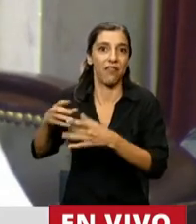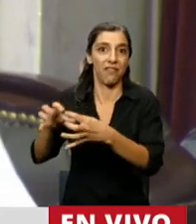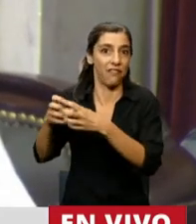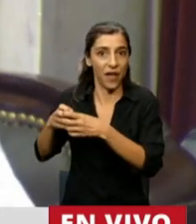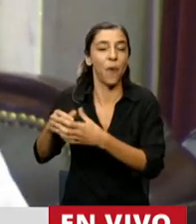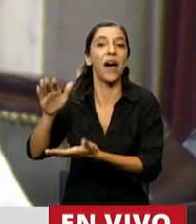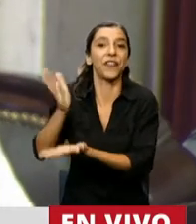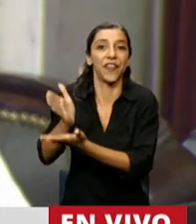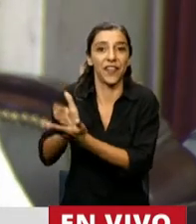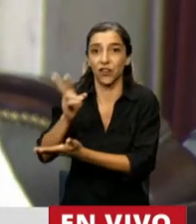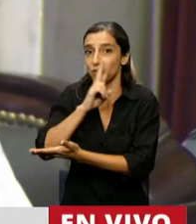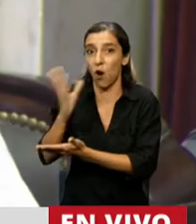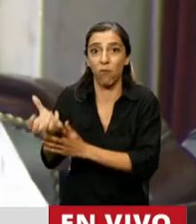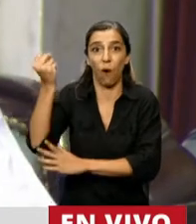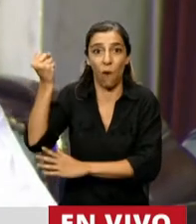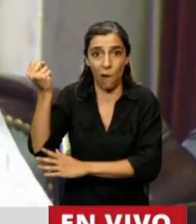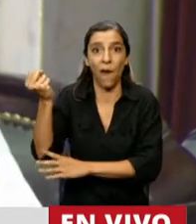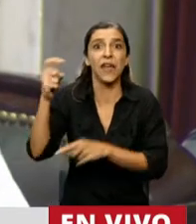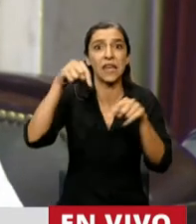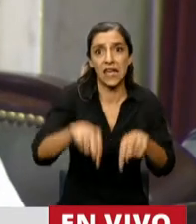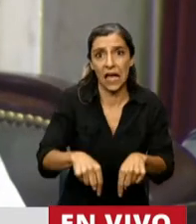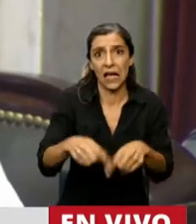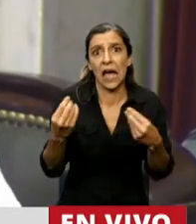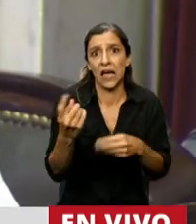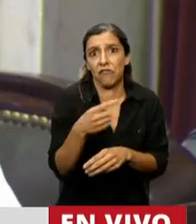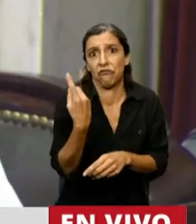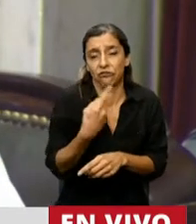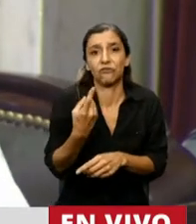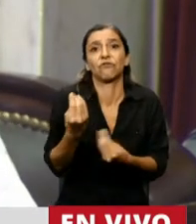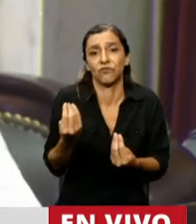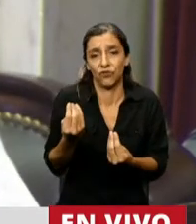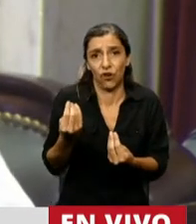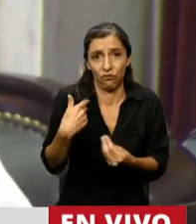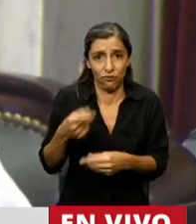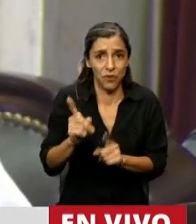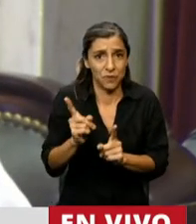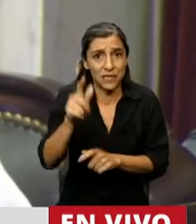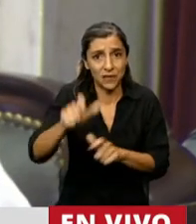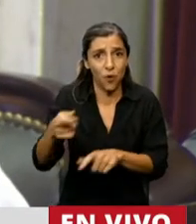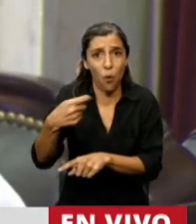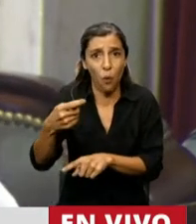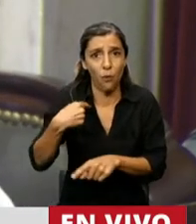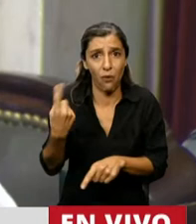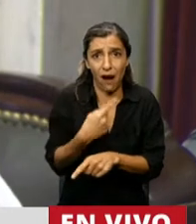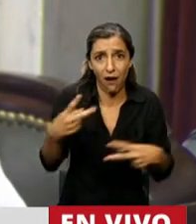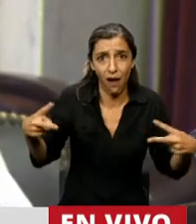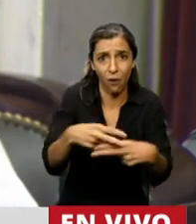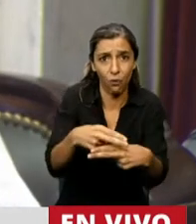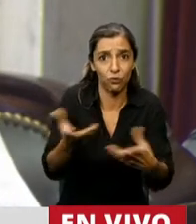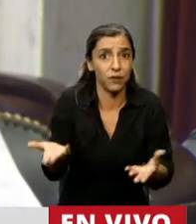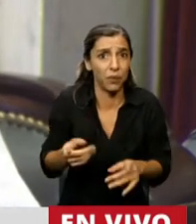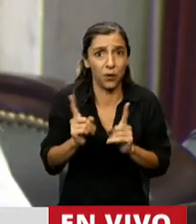derechos de las mujeres, en este recinto se va a cristalizar el ajuste de los haberes jubilatorios a propuesta de un gobierno que venía a